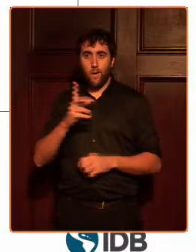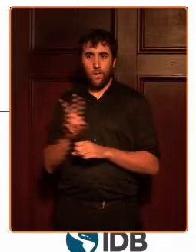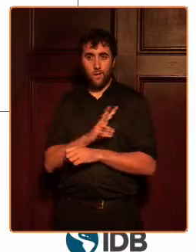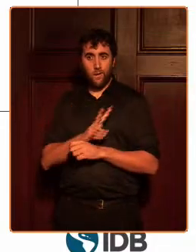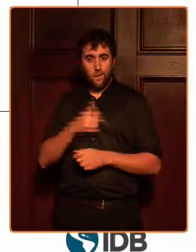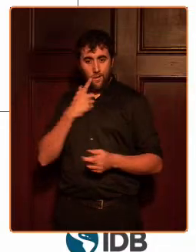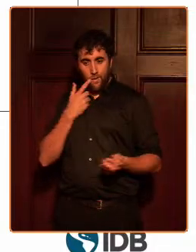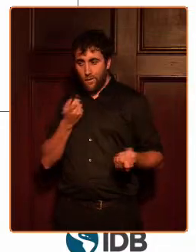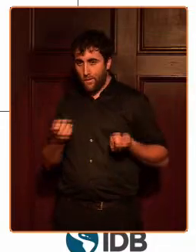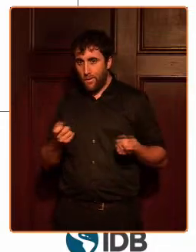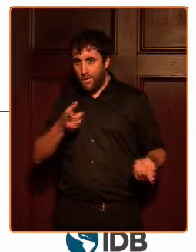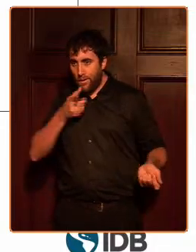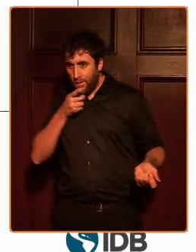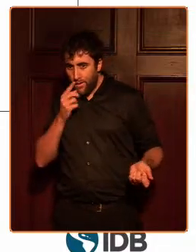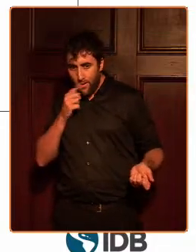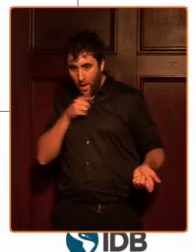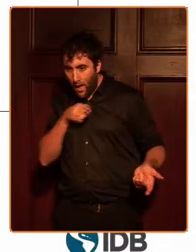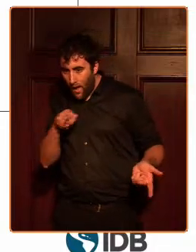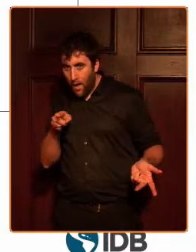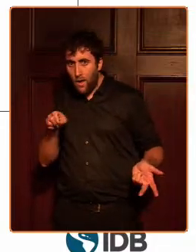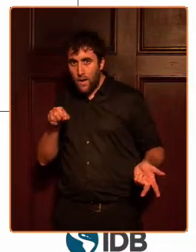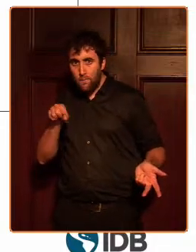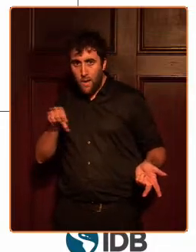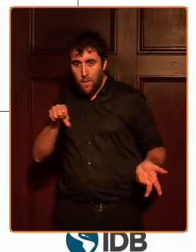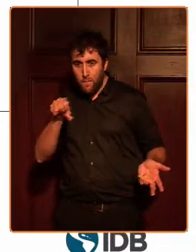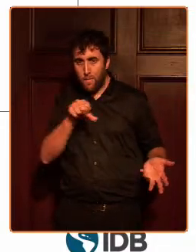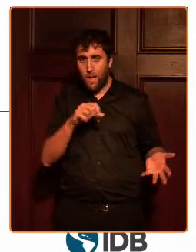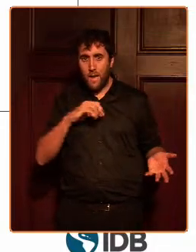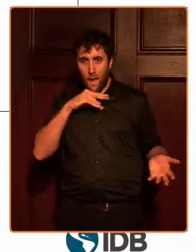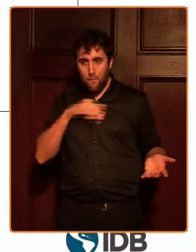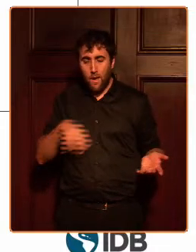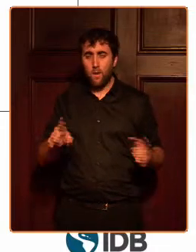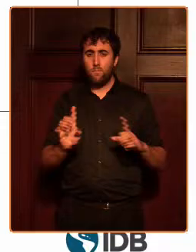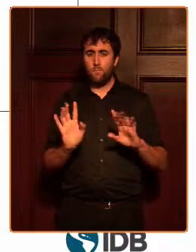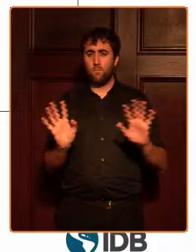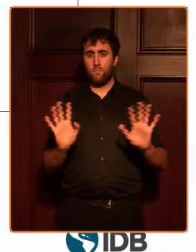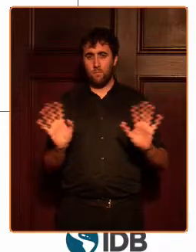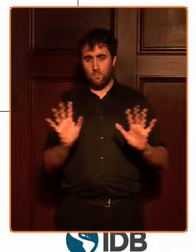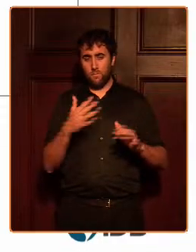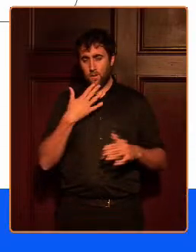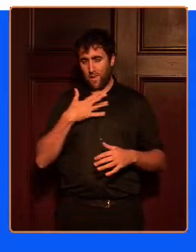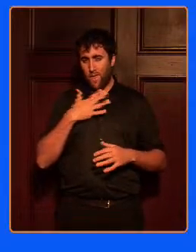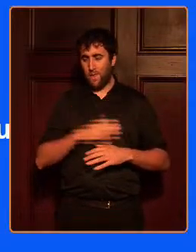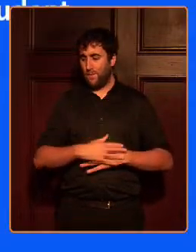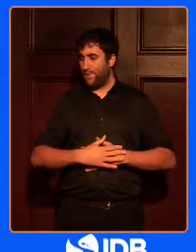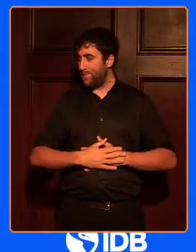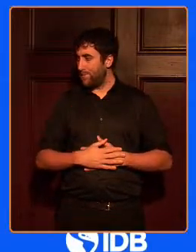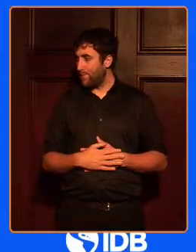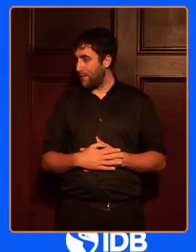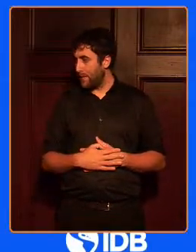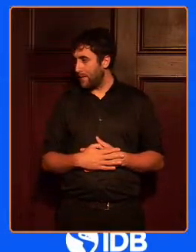mejor policy versus policing, pero entienden el concepto.